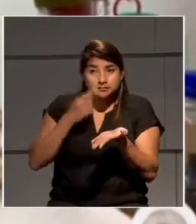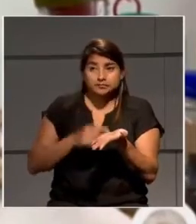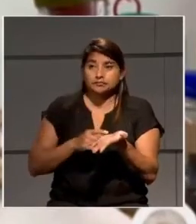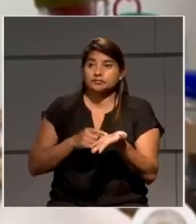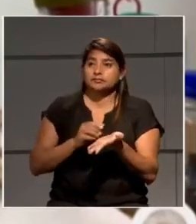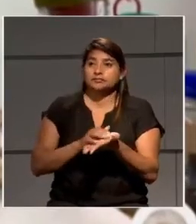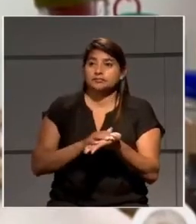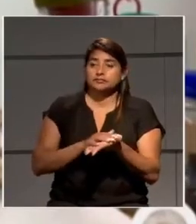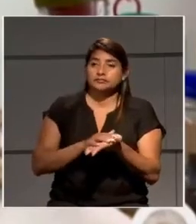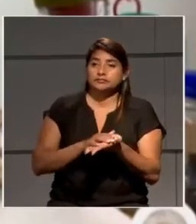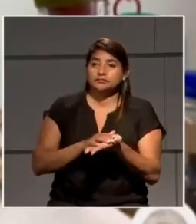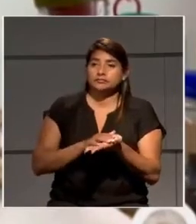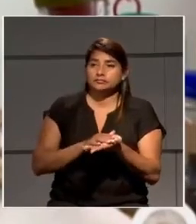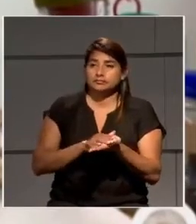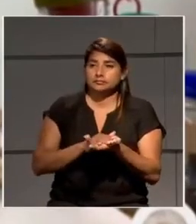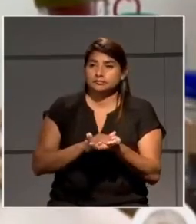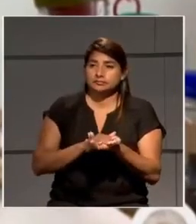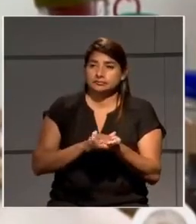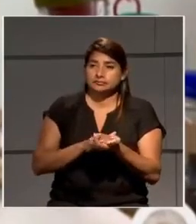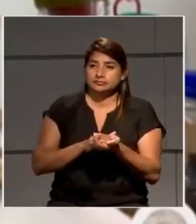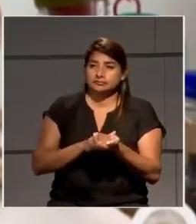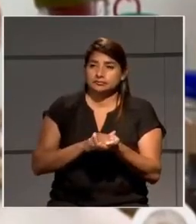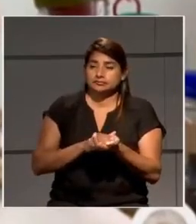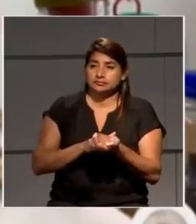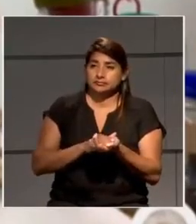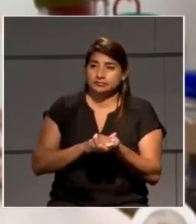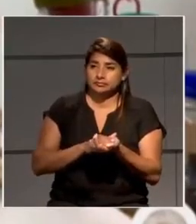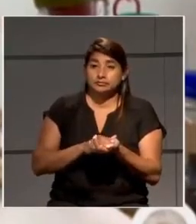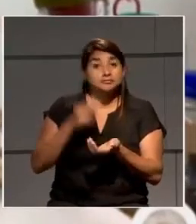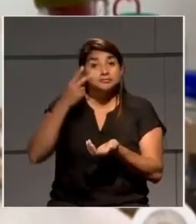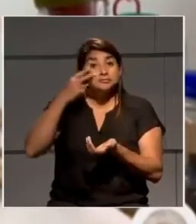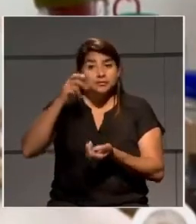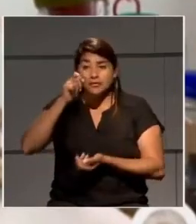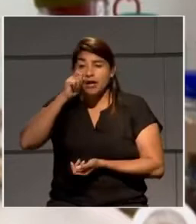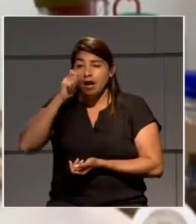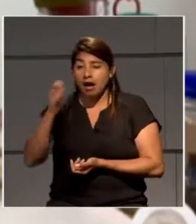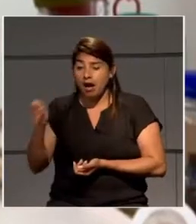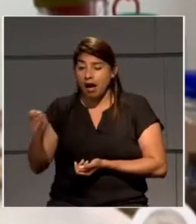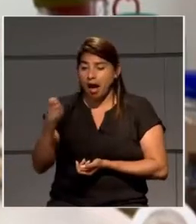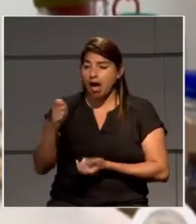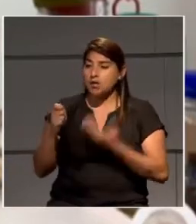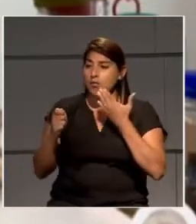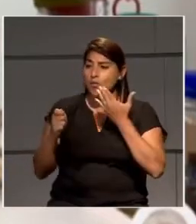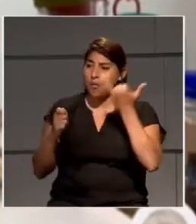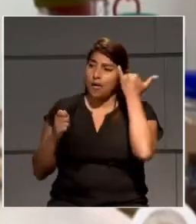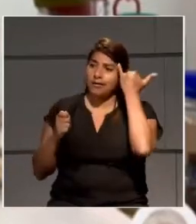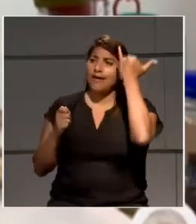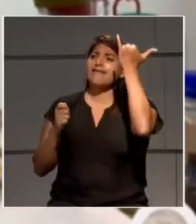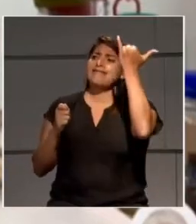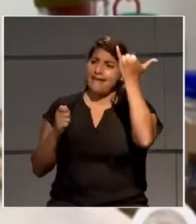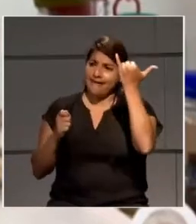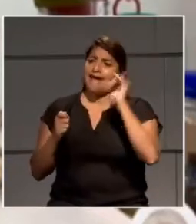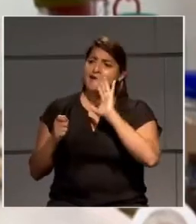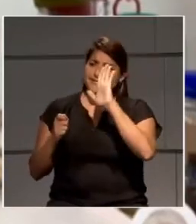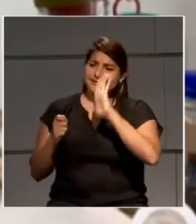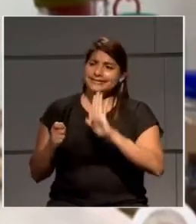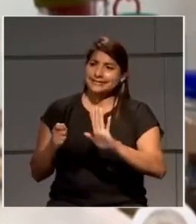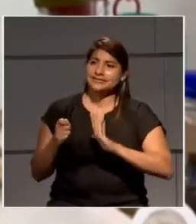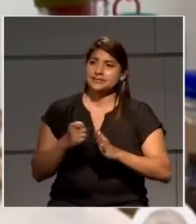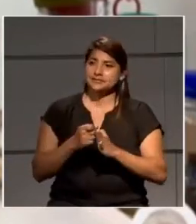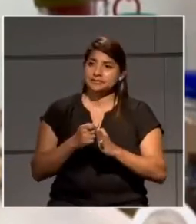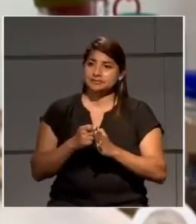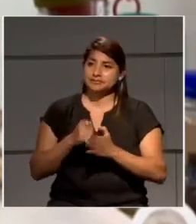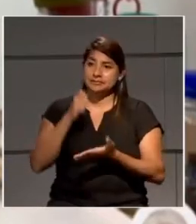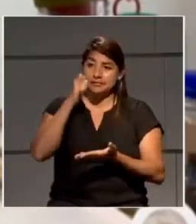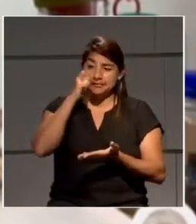Esta aquí están, Ayu. Aquí está. Mira, toma. ¡Ay, Plug! ¡Qué buena idea, Plug! Mira, cómo